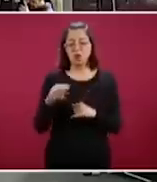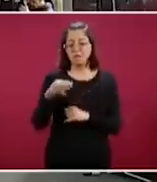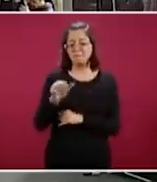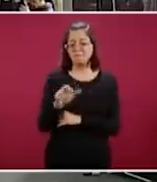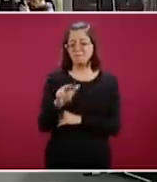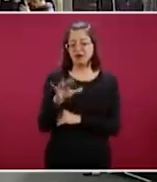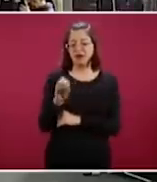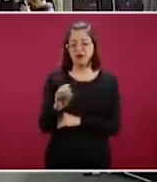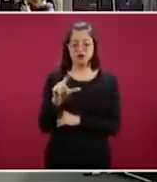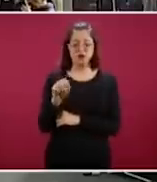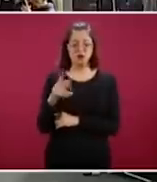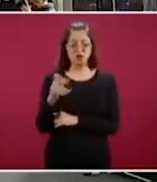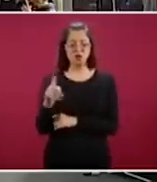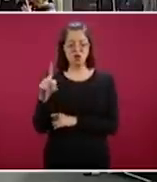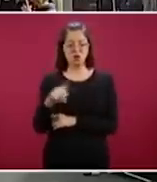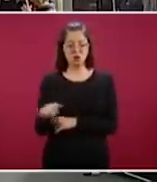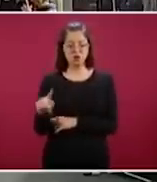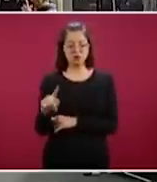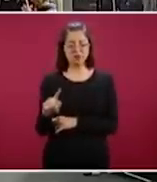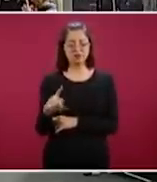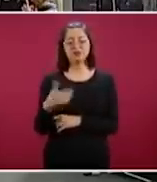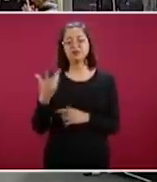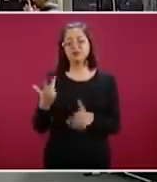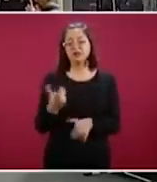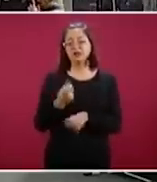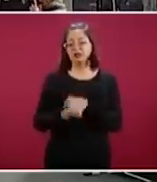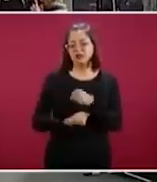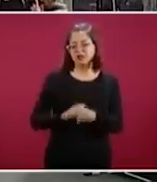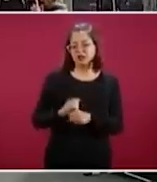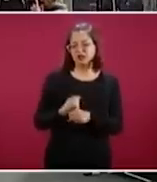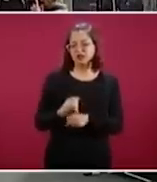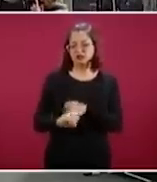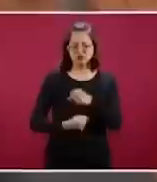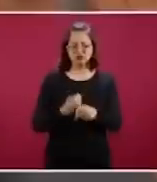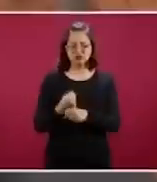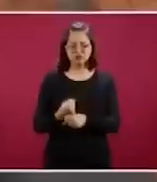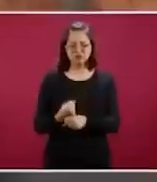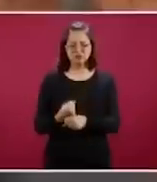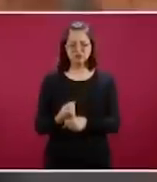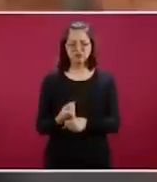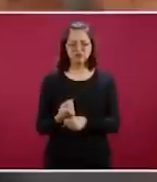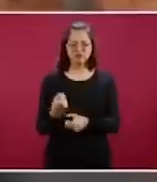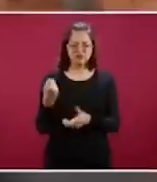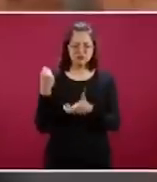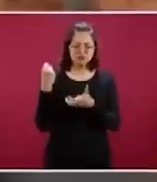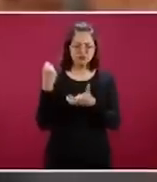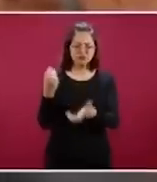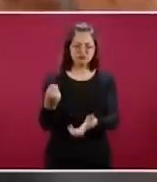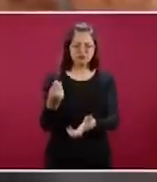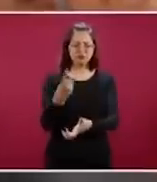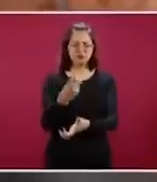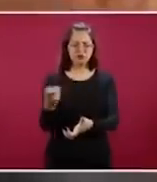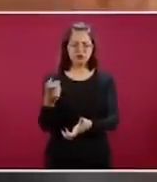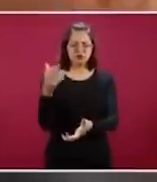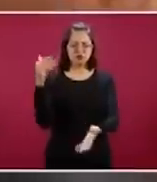López Valdés. Cada año se les entregan 200 millones de pesos a la asociación ganadera, al gobierno